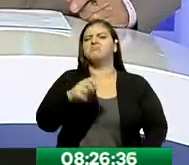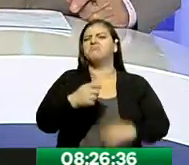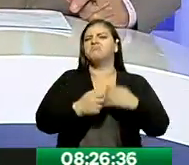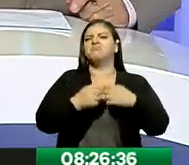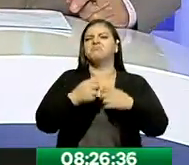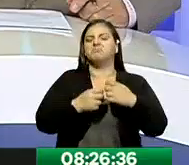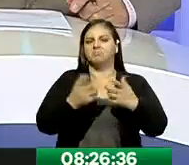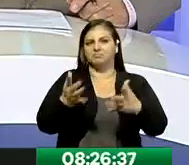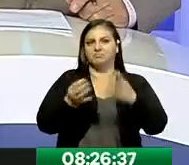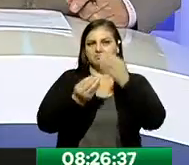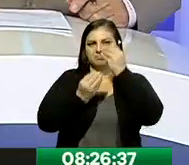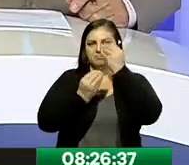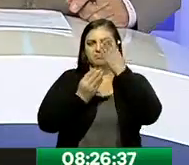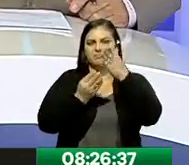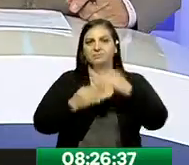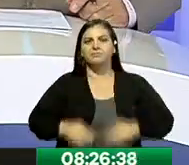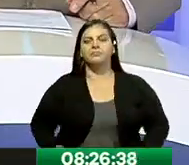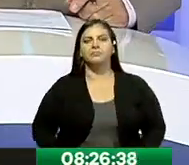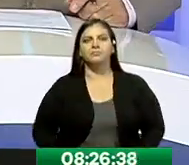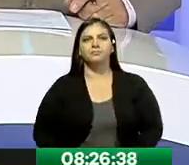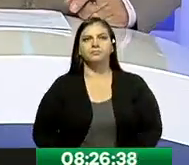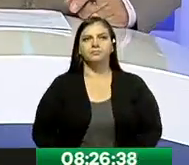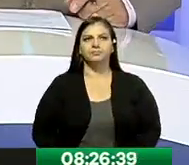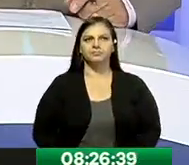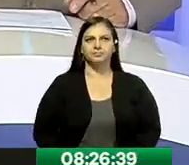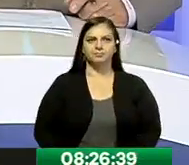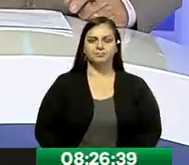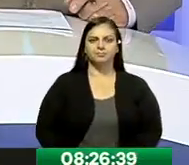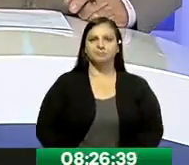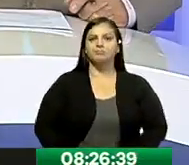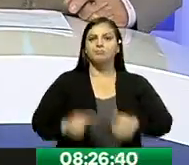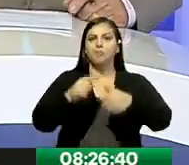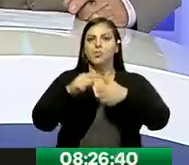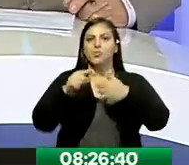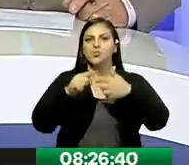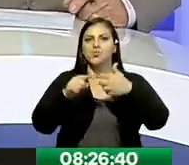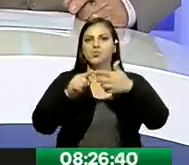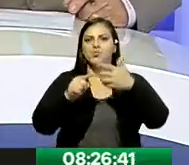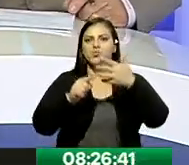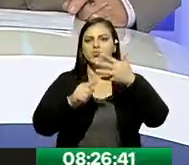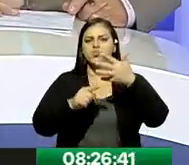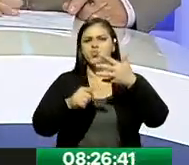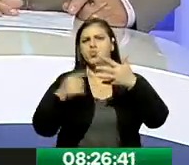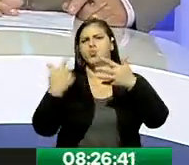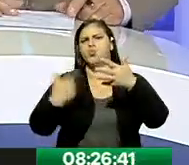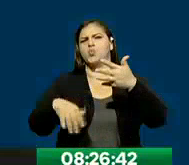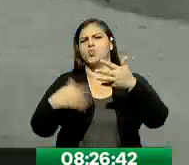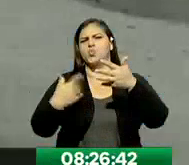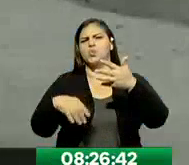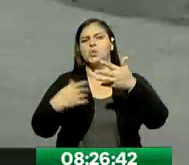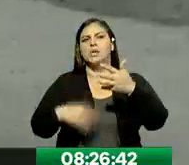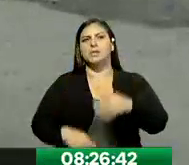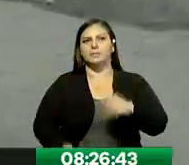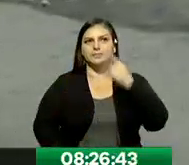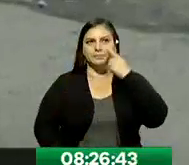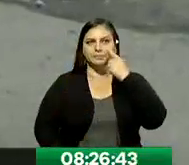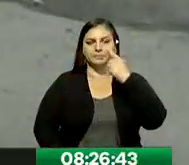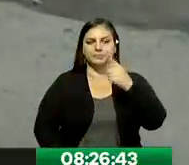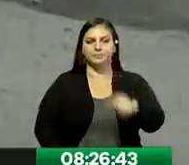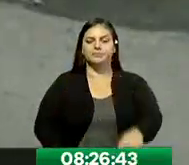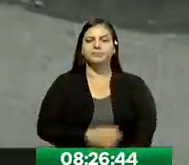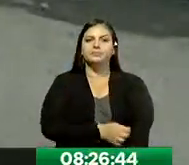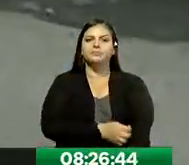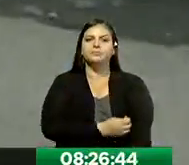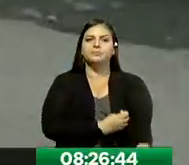pasa a este sector. Como dicen por ahí, no tiene uno, ni dos, ni tres. Tienen muchos problemas que, por supuesto,